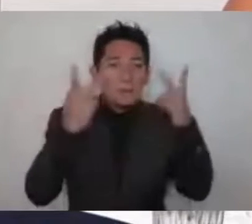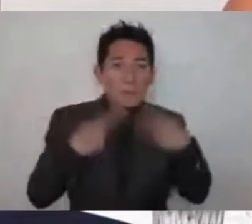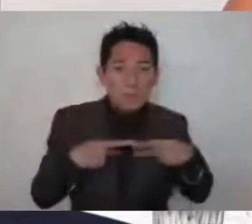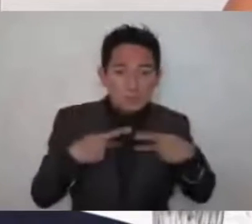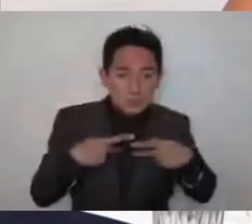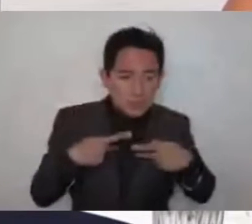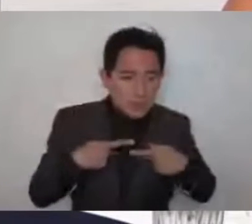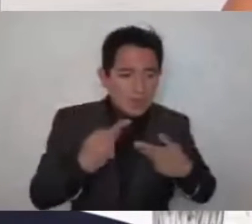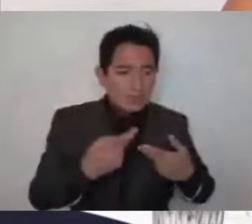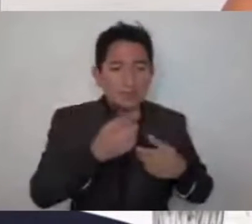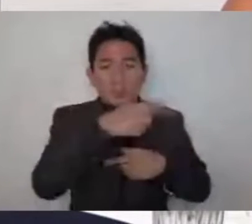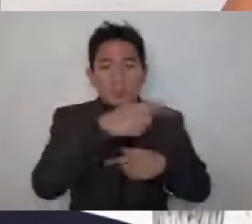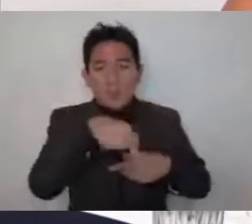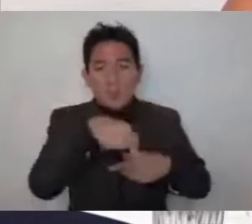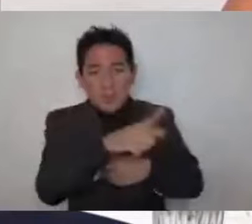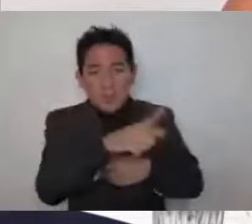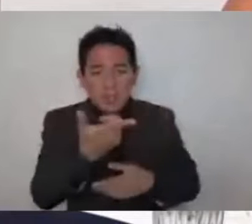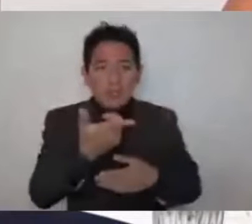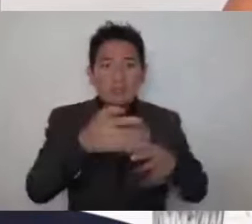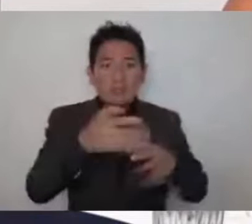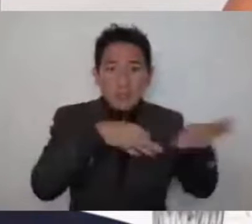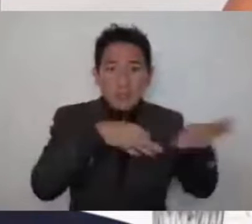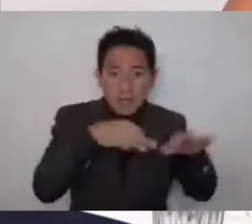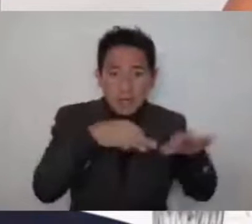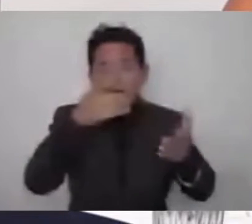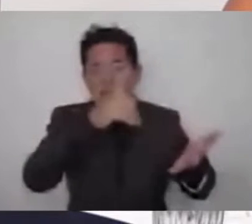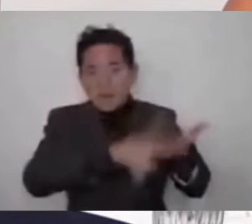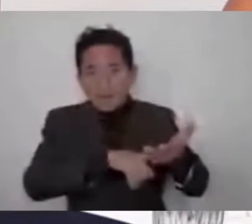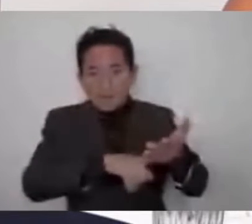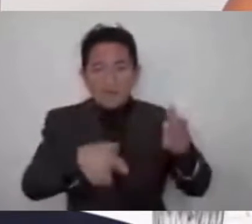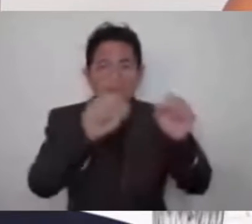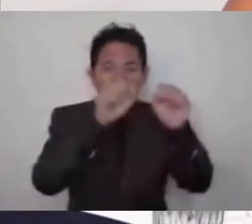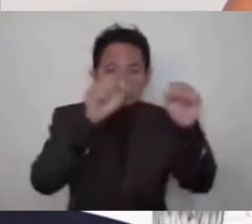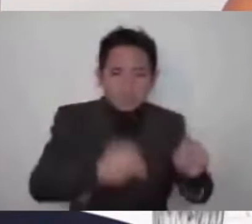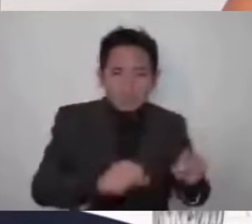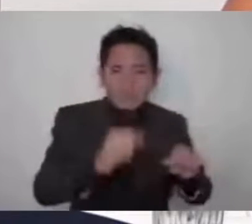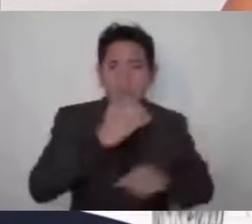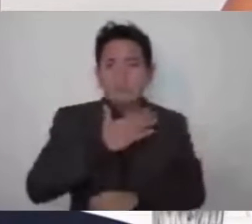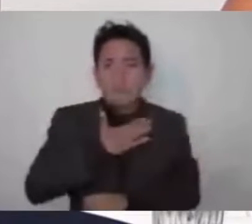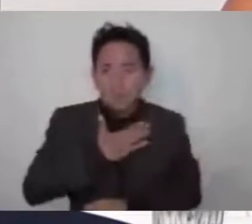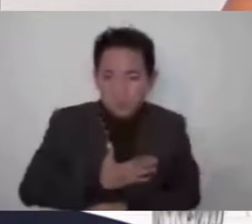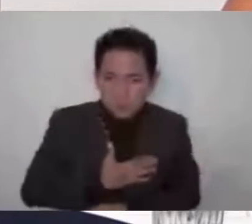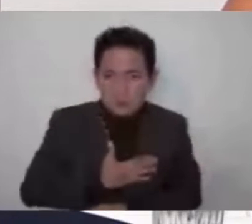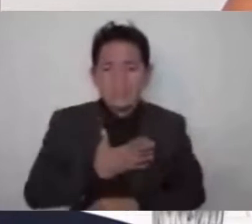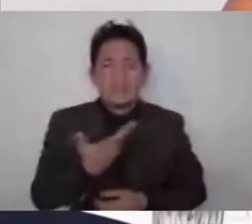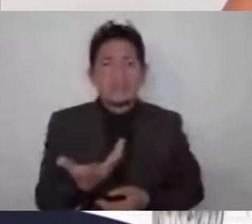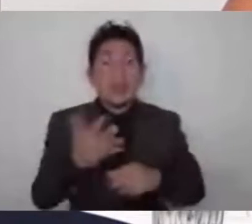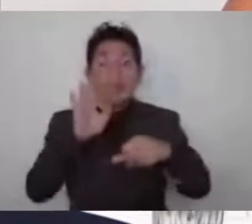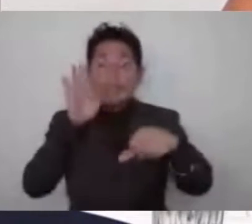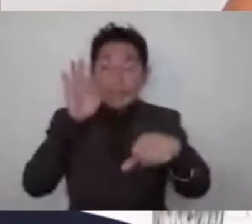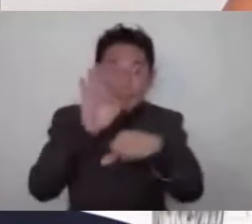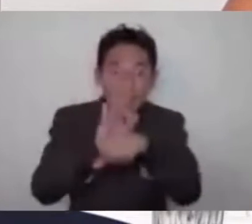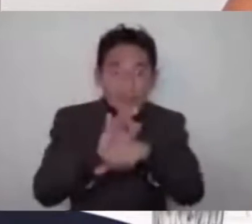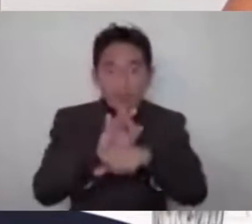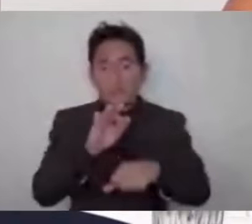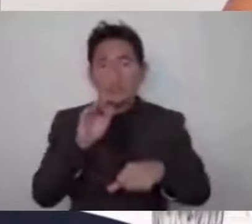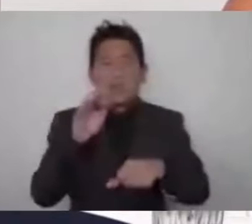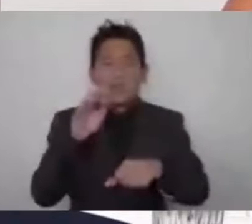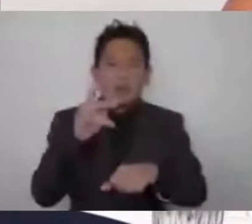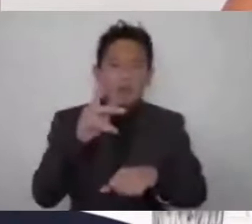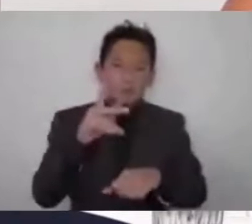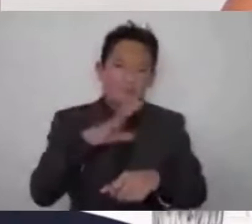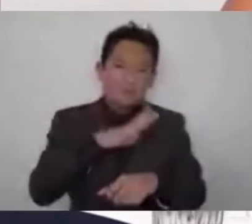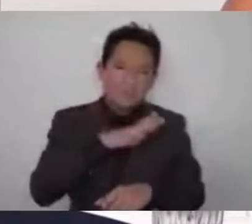del derecho Incluyendo los precedentes pues uno podría decir este mayor garantía de los derechos